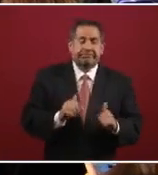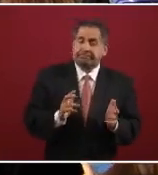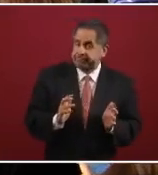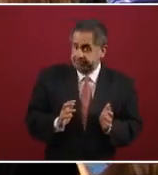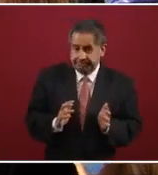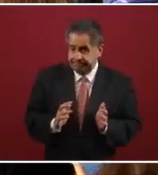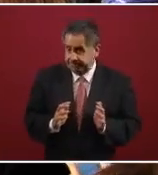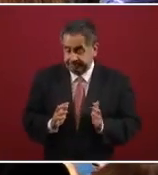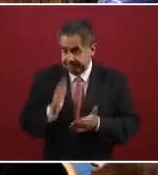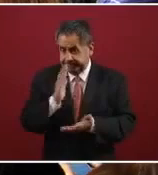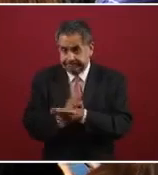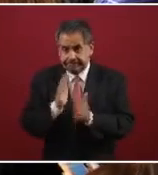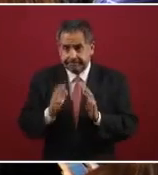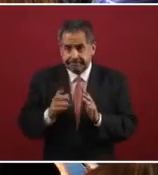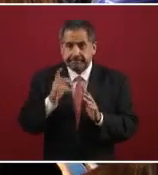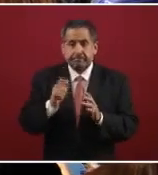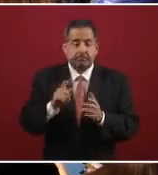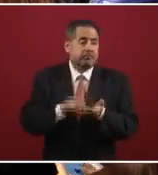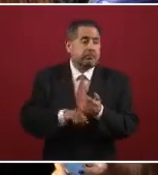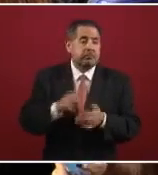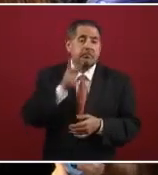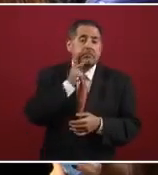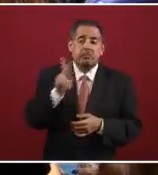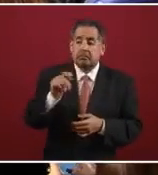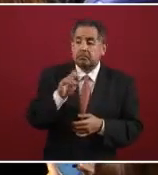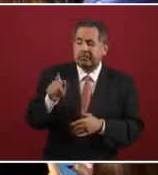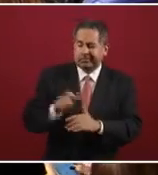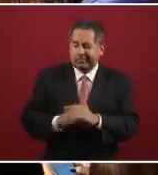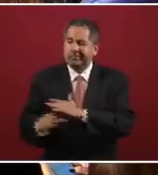y en particular a pemex